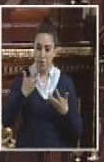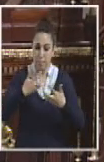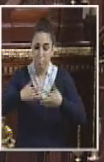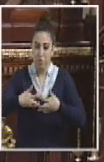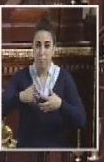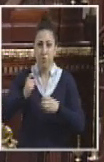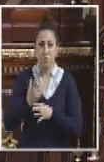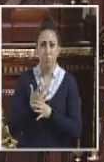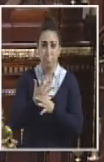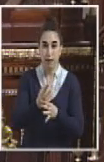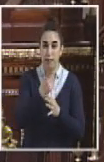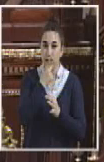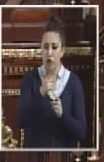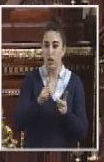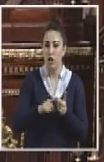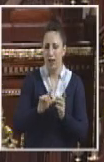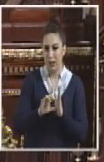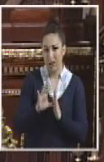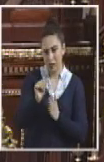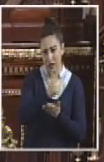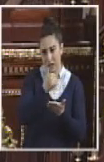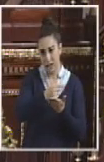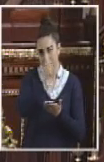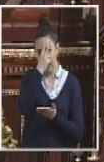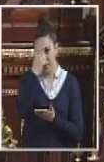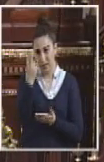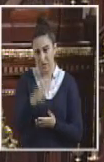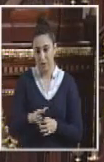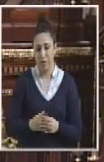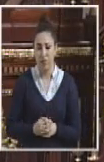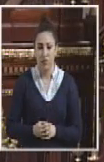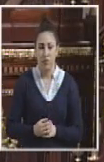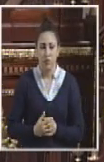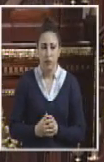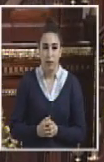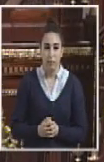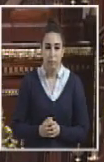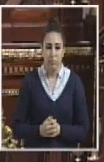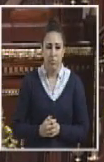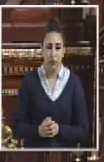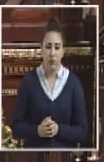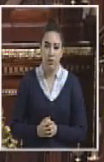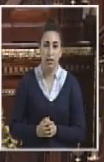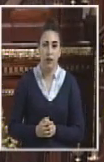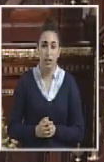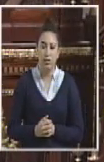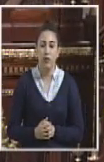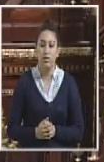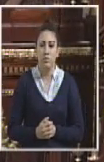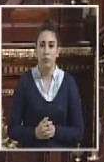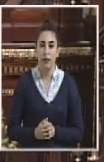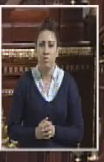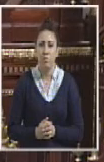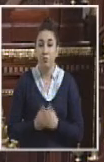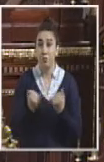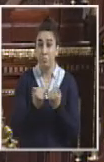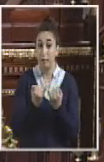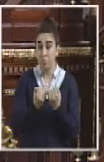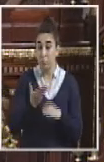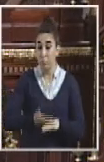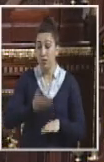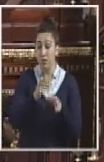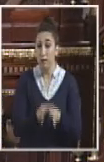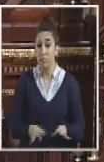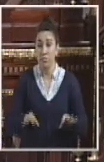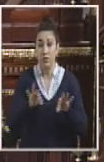lo establecido en la Constitución Política de la Ciudad de México. Por otro lado, es imperante